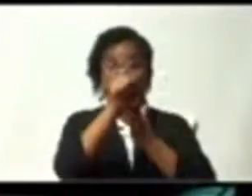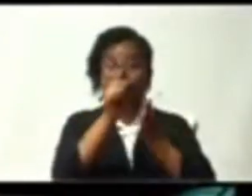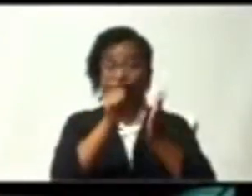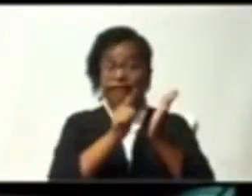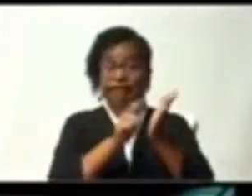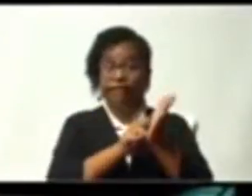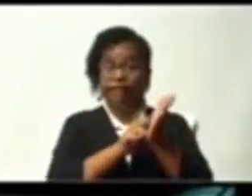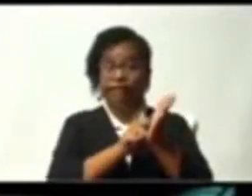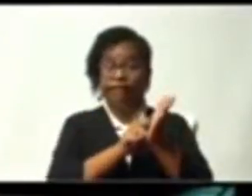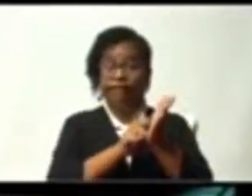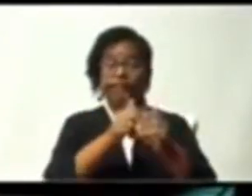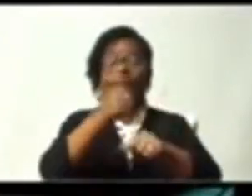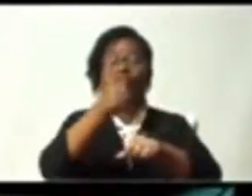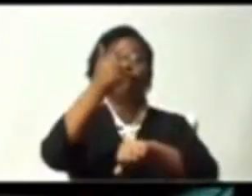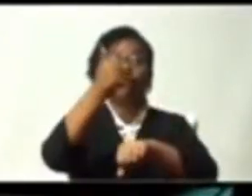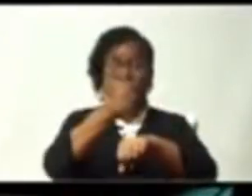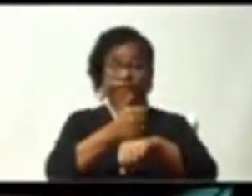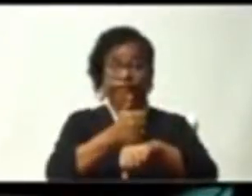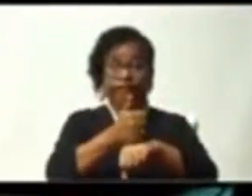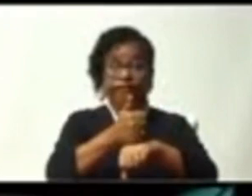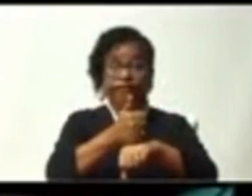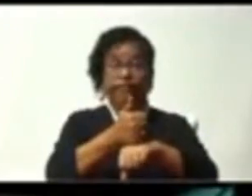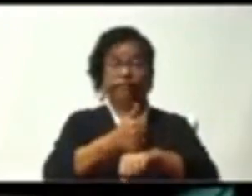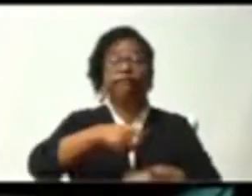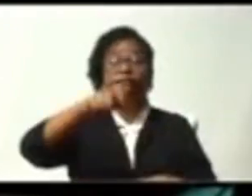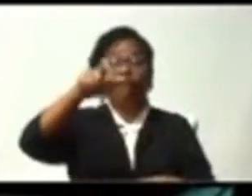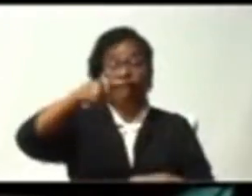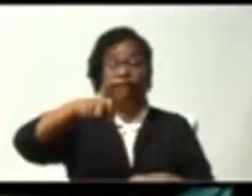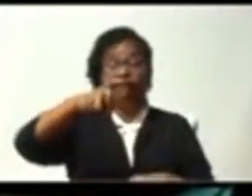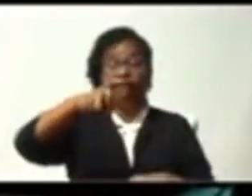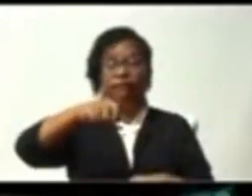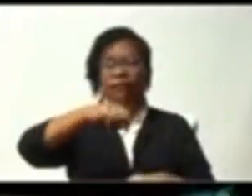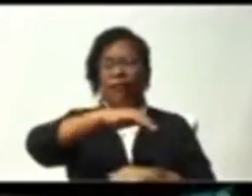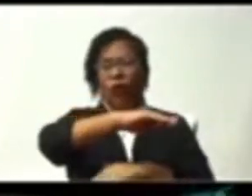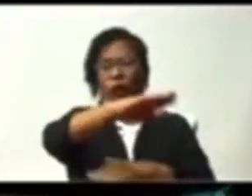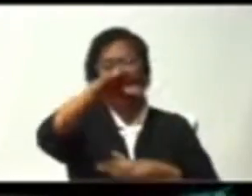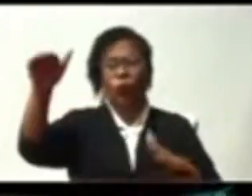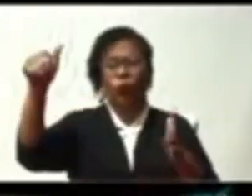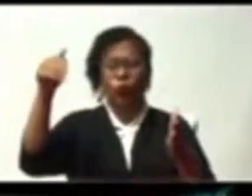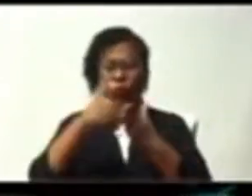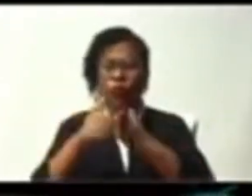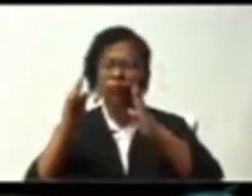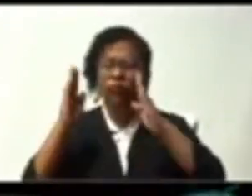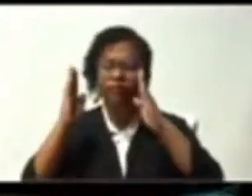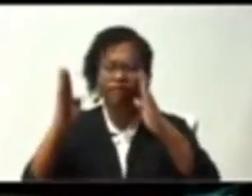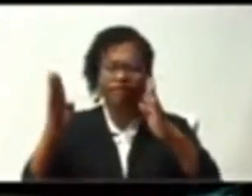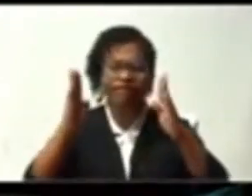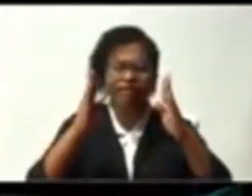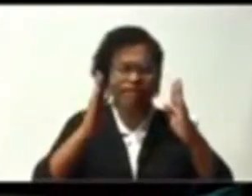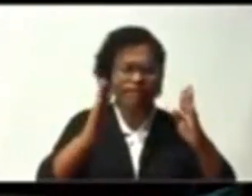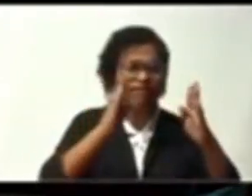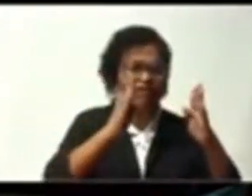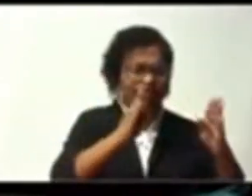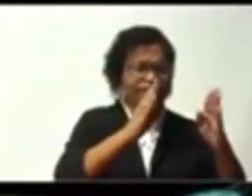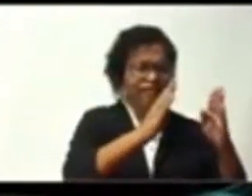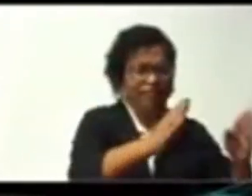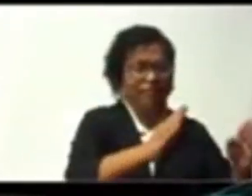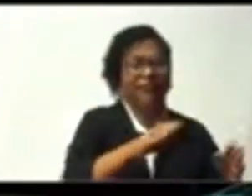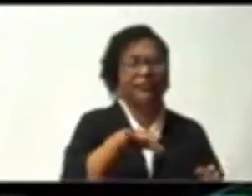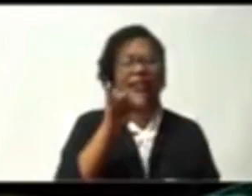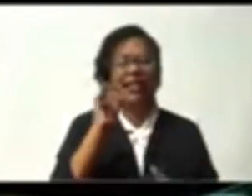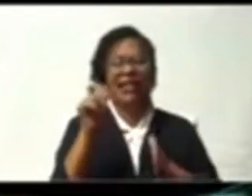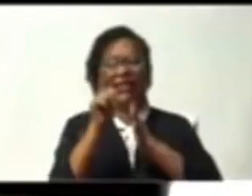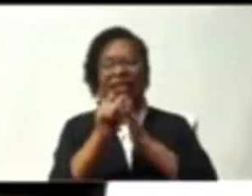Esta ley establece demasiados incentivos, demasiados privilegios, y yo creo que